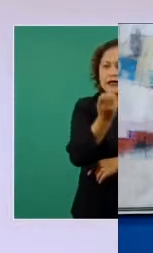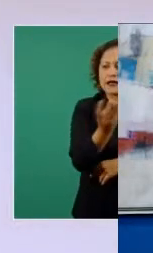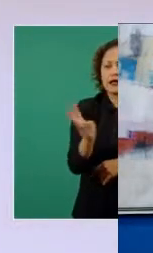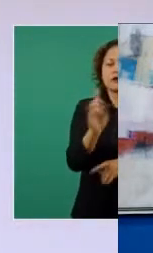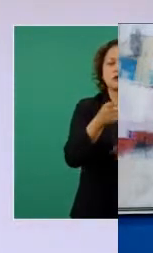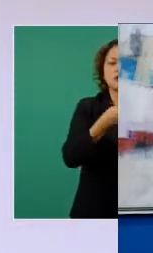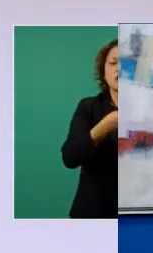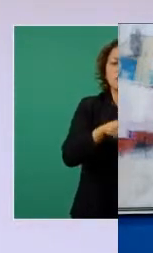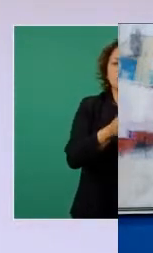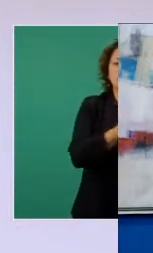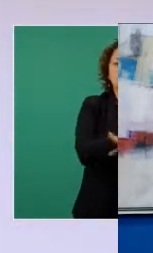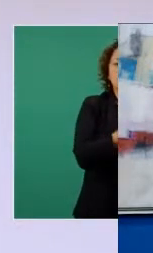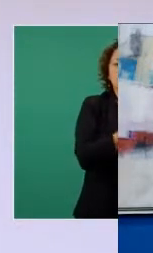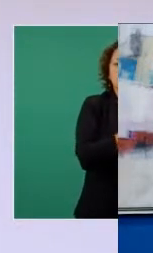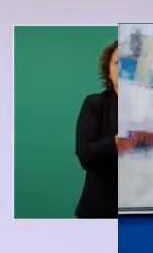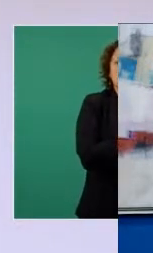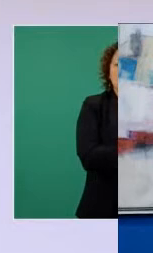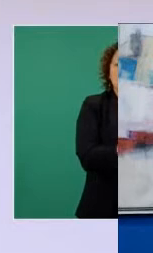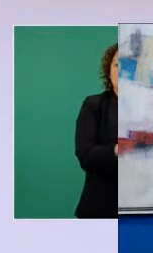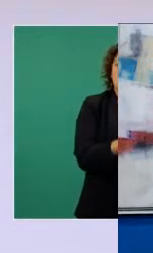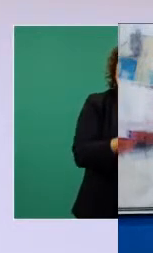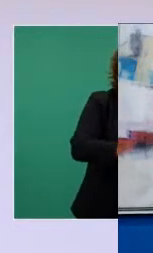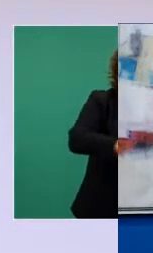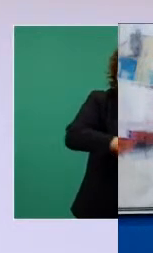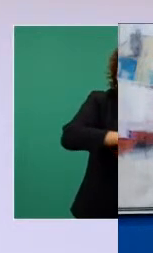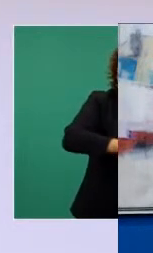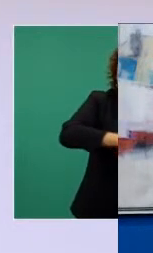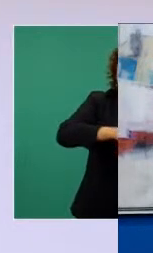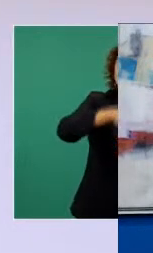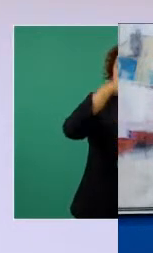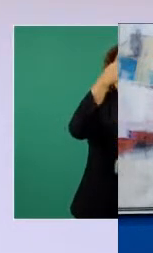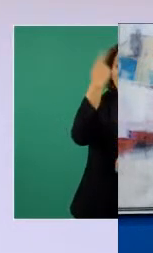emancipación auténtica del pueblo de México.